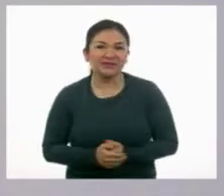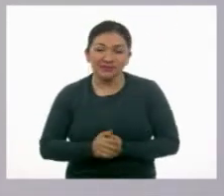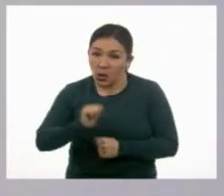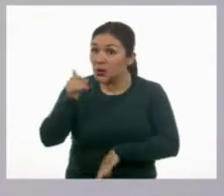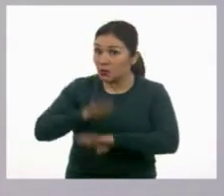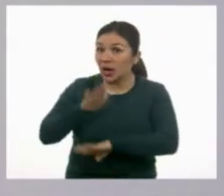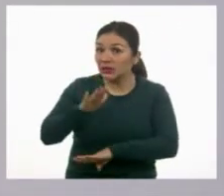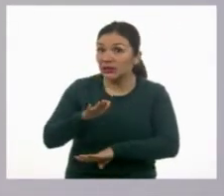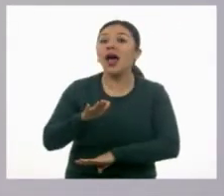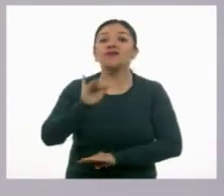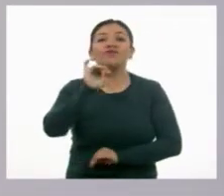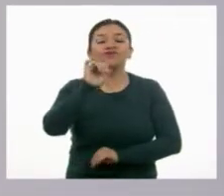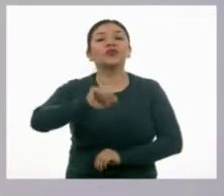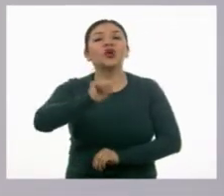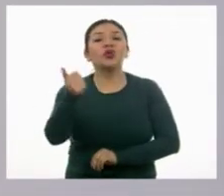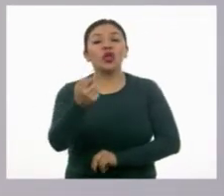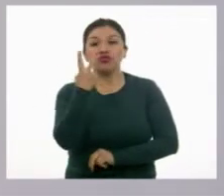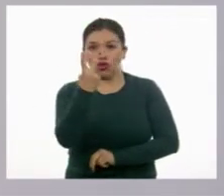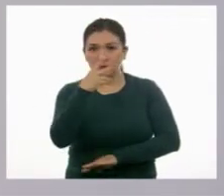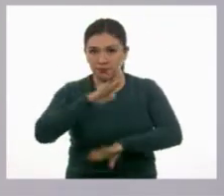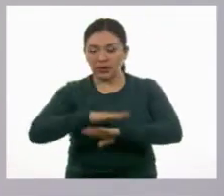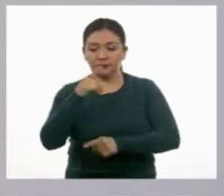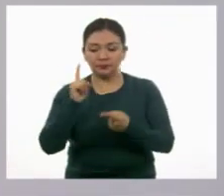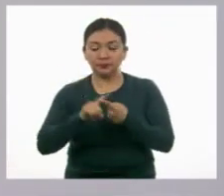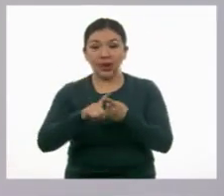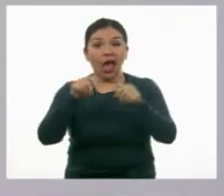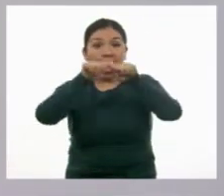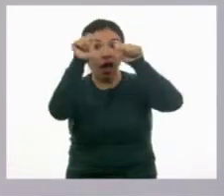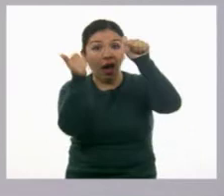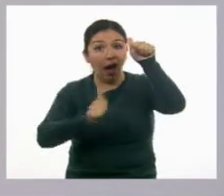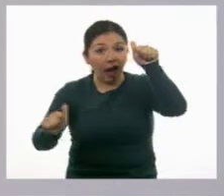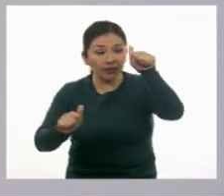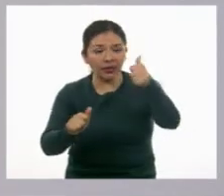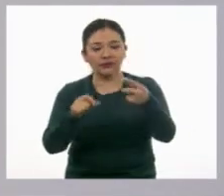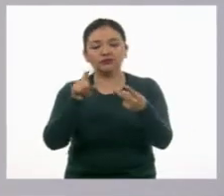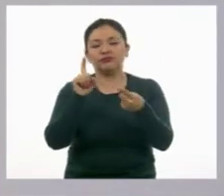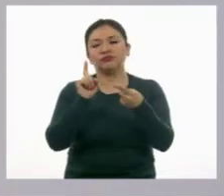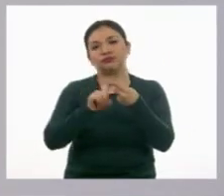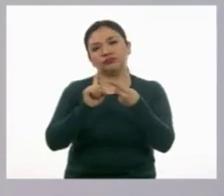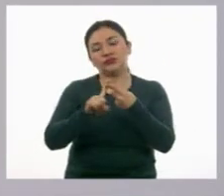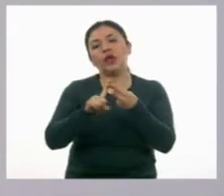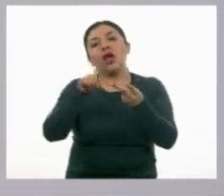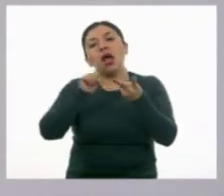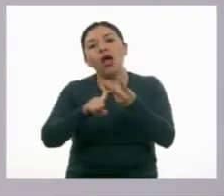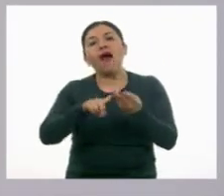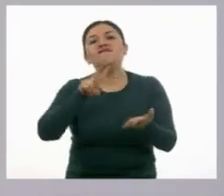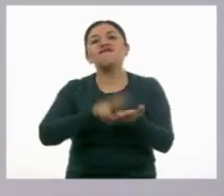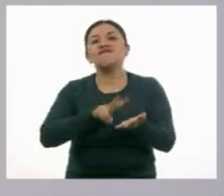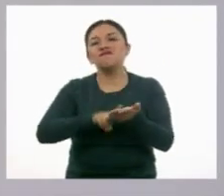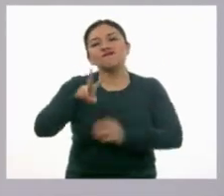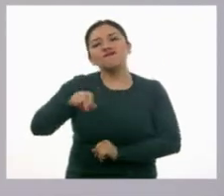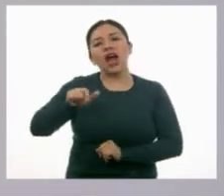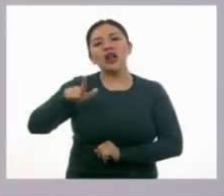María? Sí, tengo dos más. Ok. Tengo arte y valores. arte,